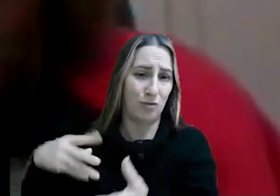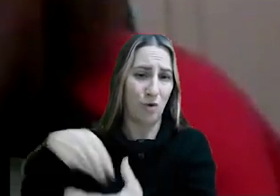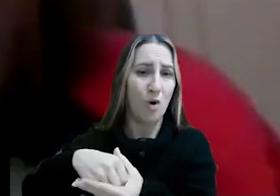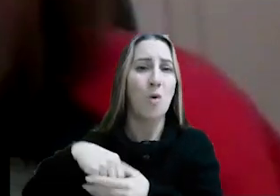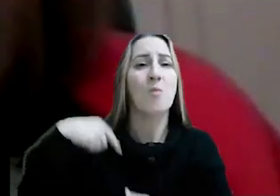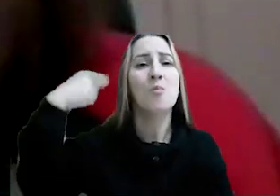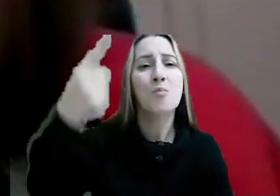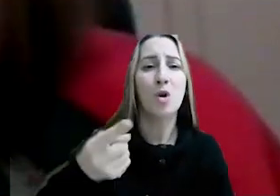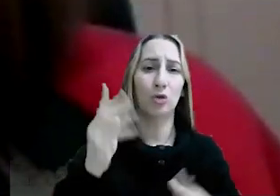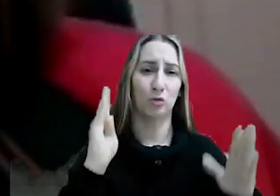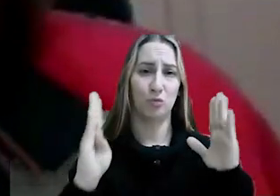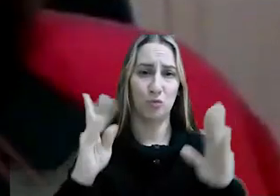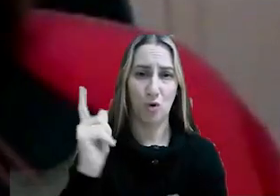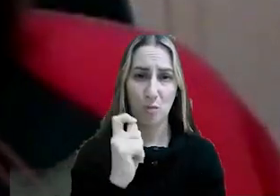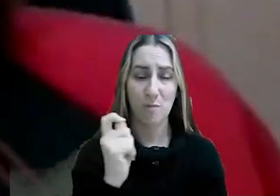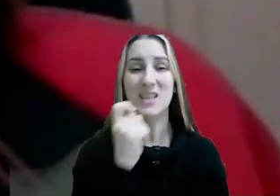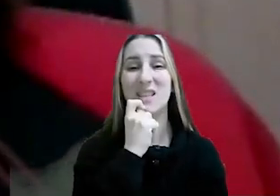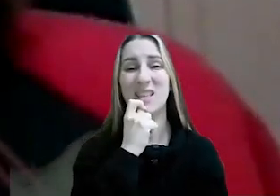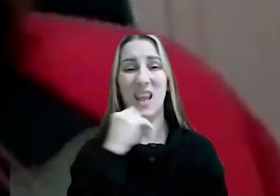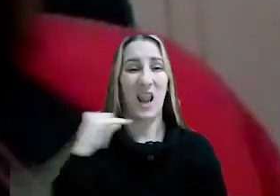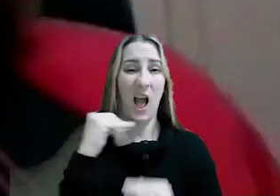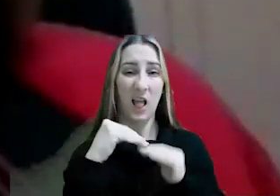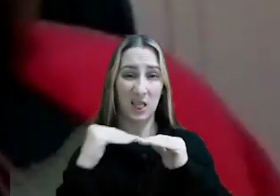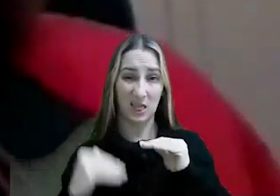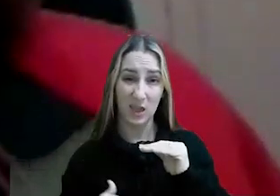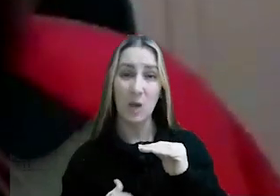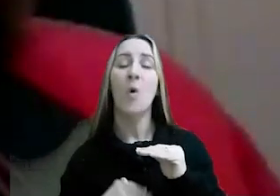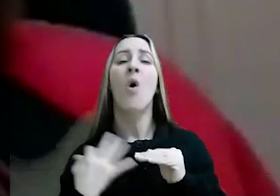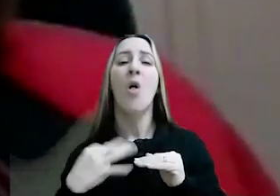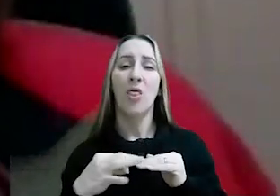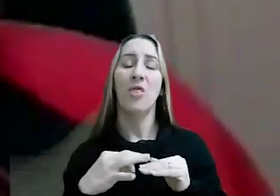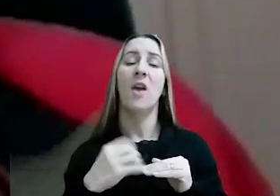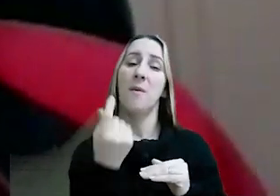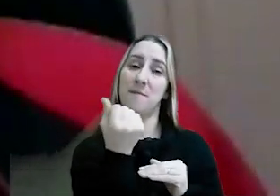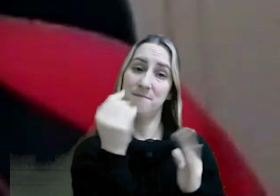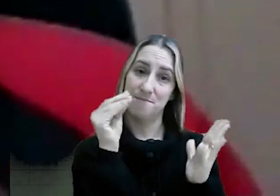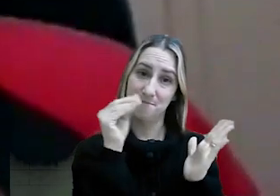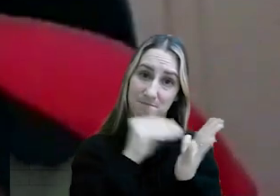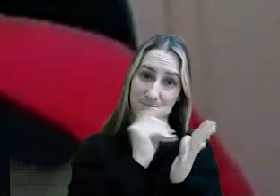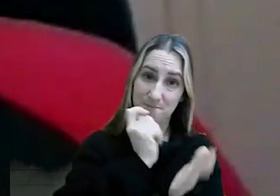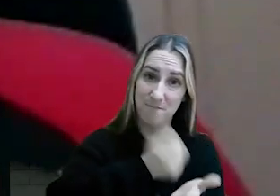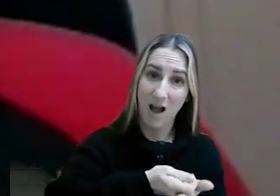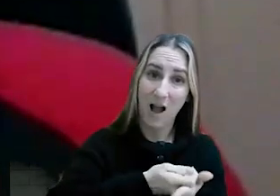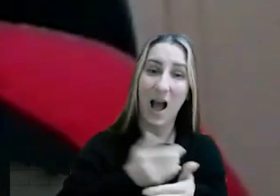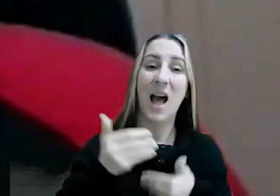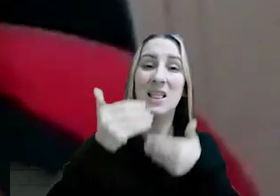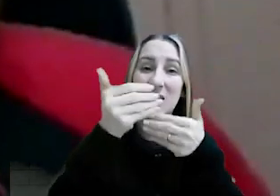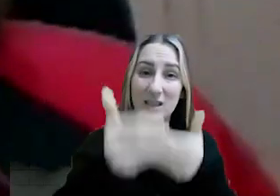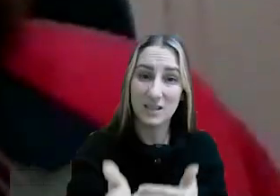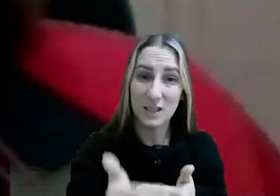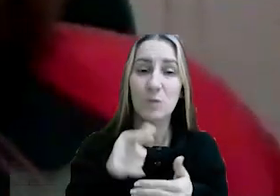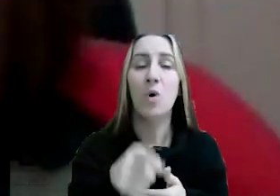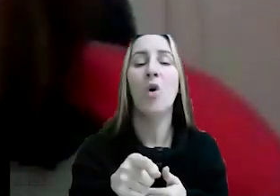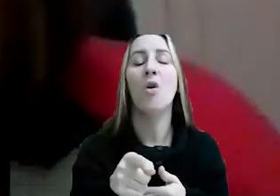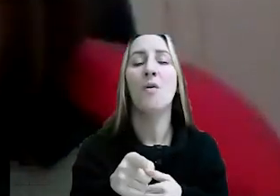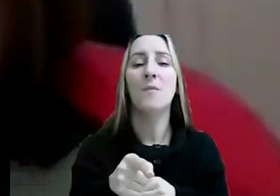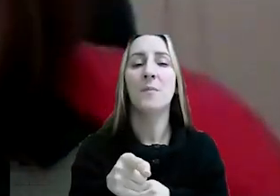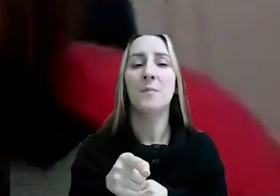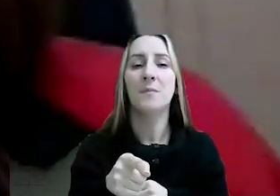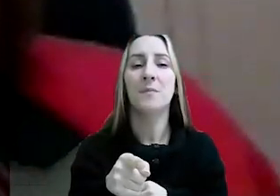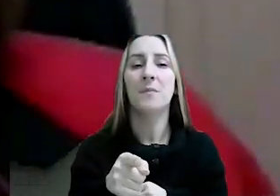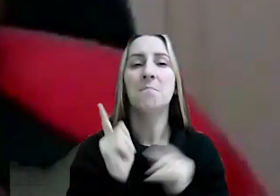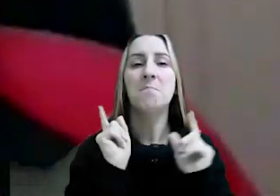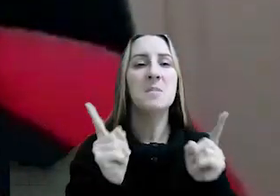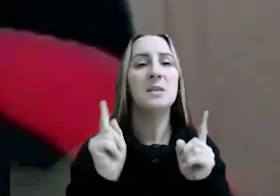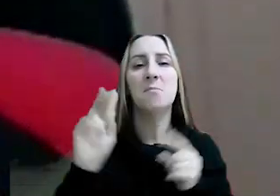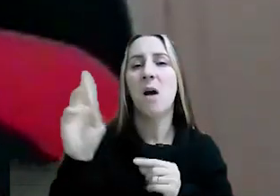periodos. Y si es en defecto, vas a tener que ingresar el saldo. Y si el anticipo es en defecto, ese sexto anticipo, la misma